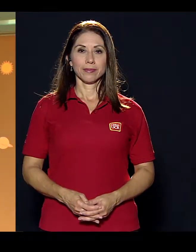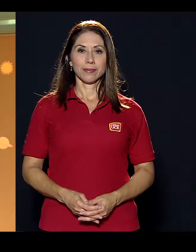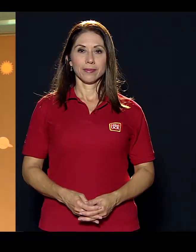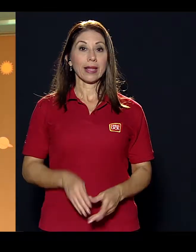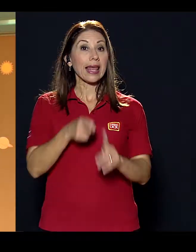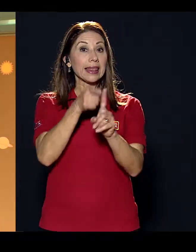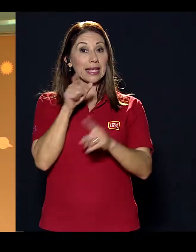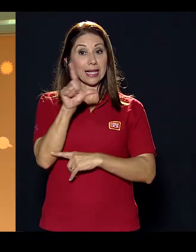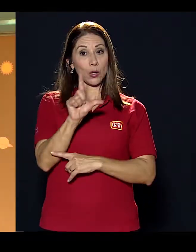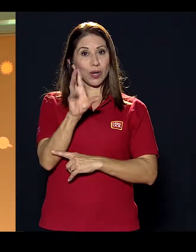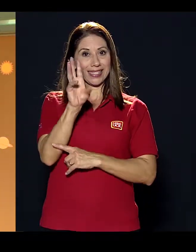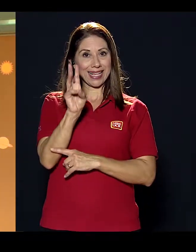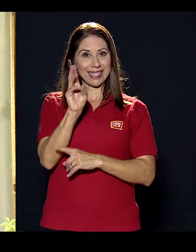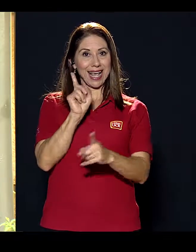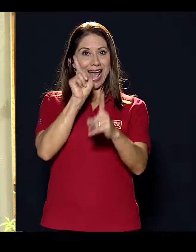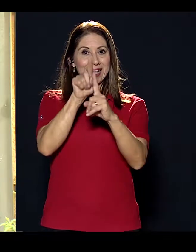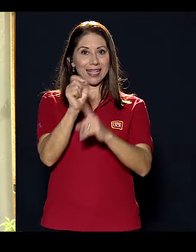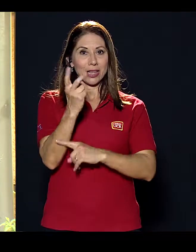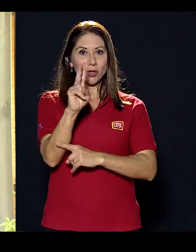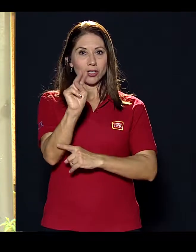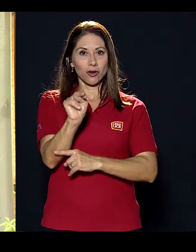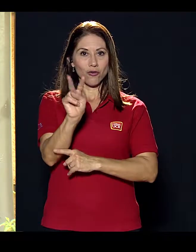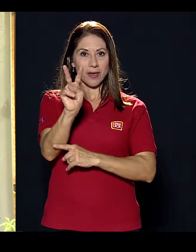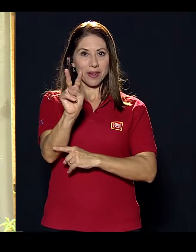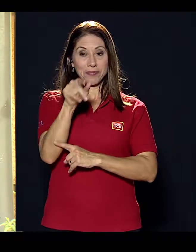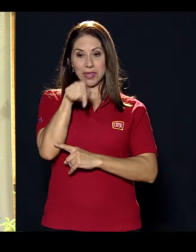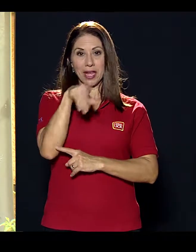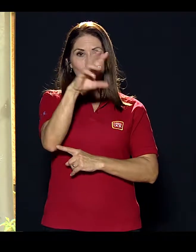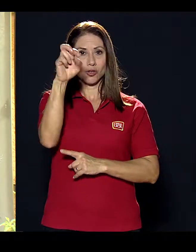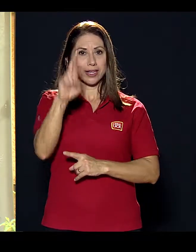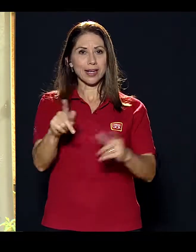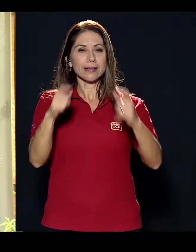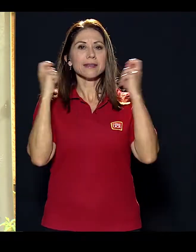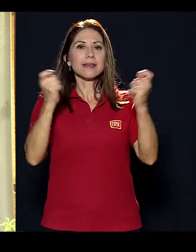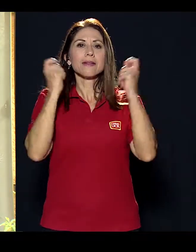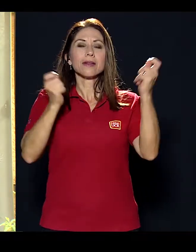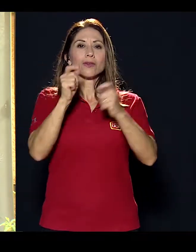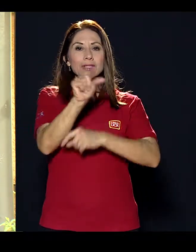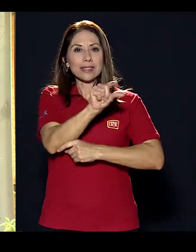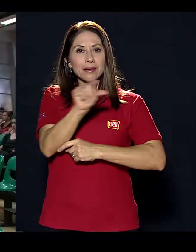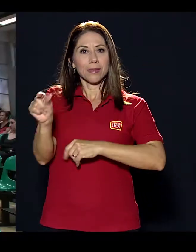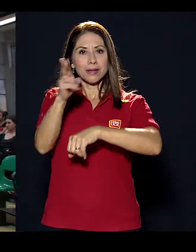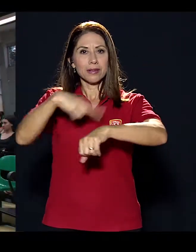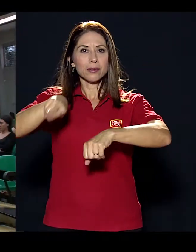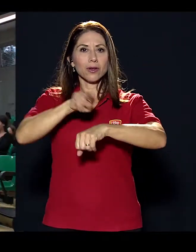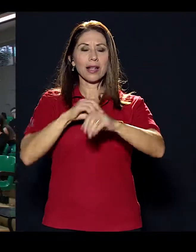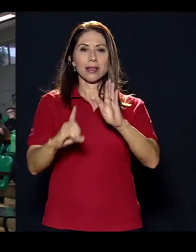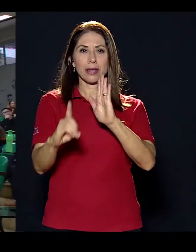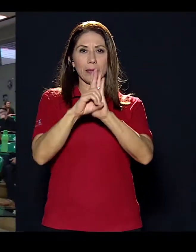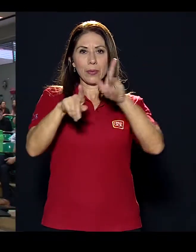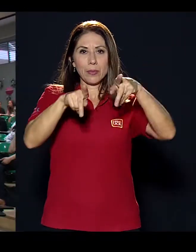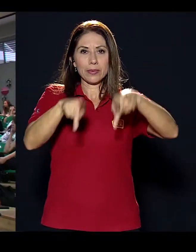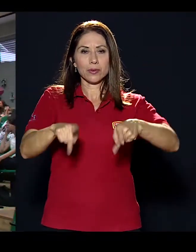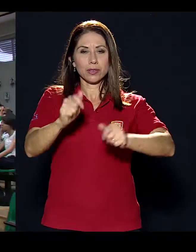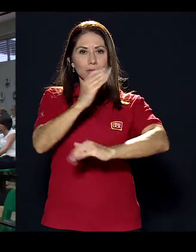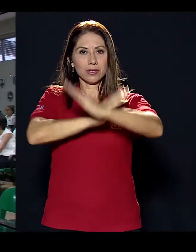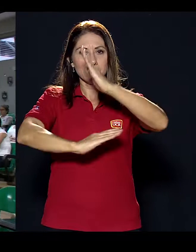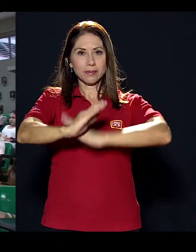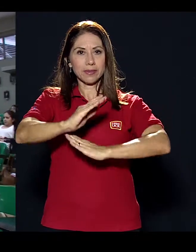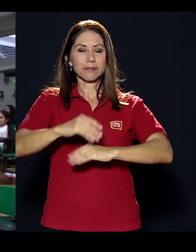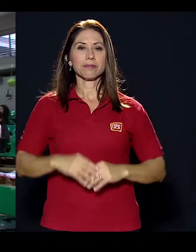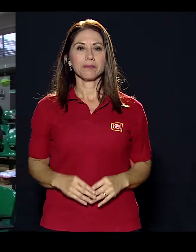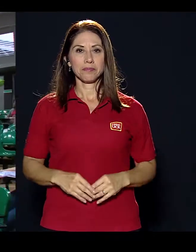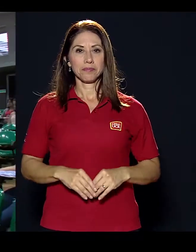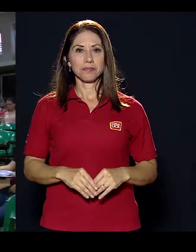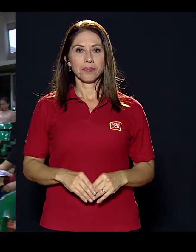Del lunes 6 al 12 de noviembre se celebró en Costa Rica la Semana Nacional de los Derechos de las Personas con Discapacidad.